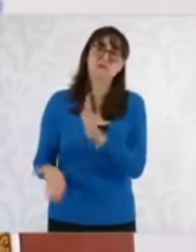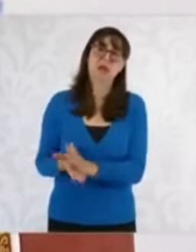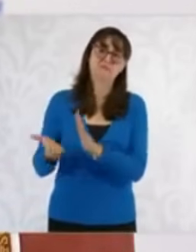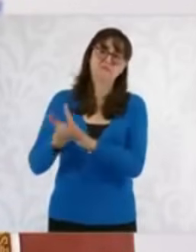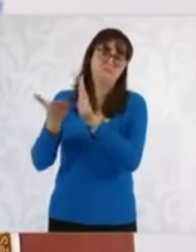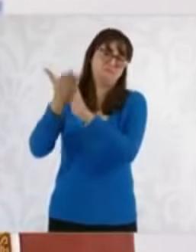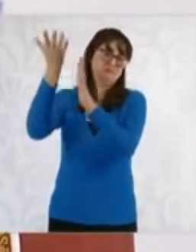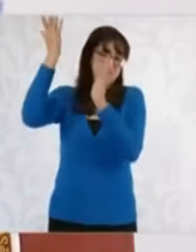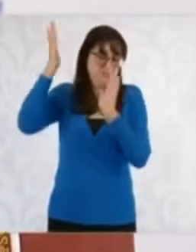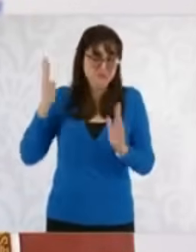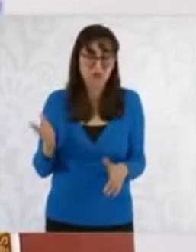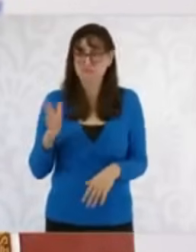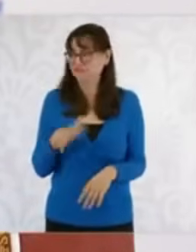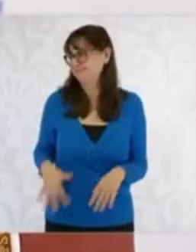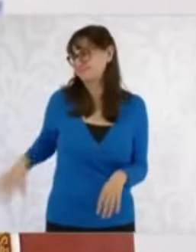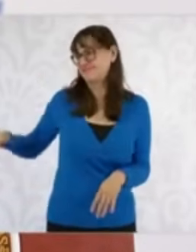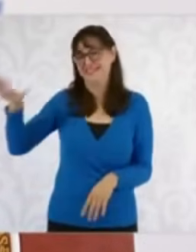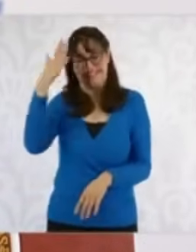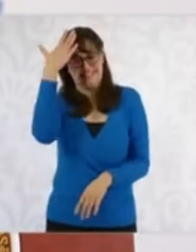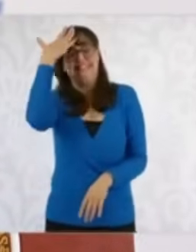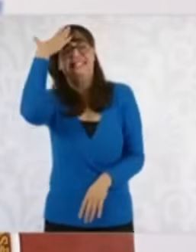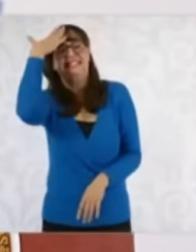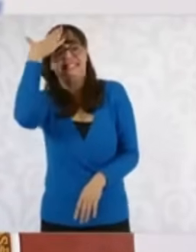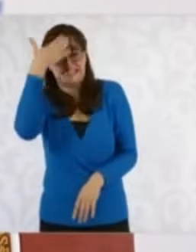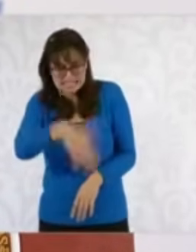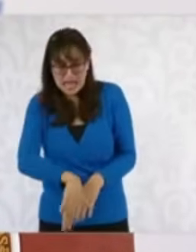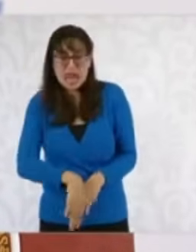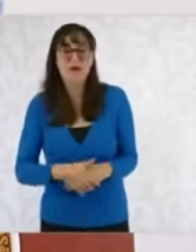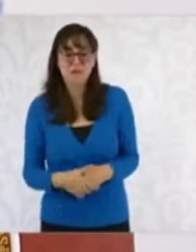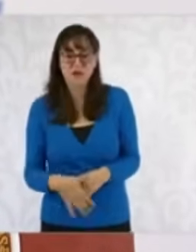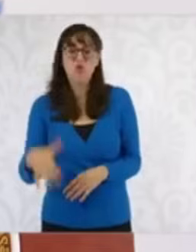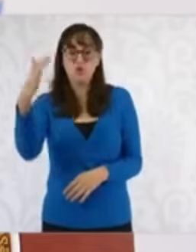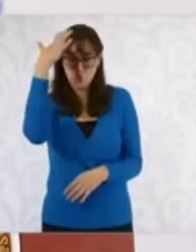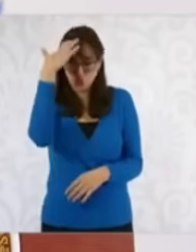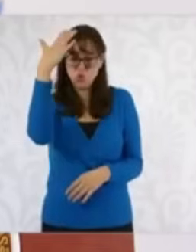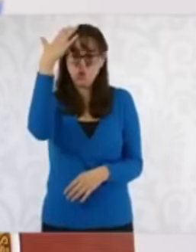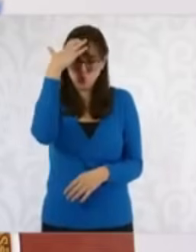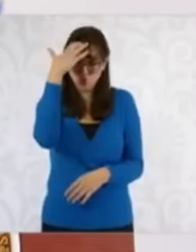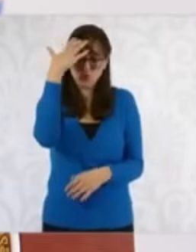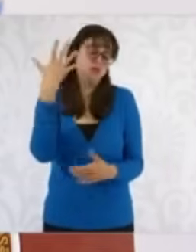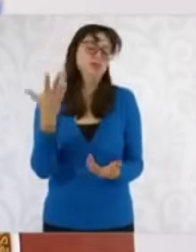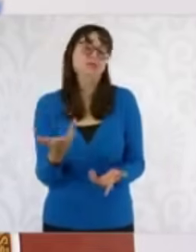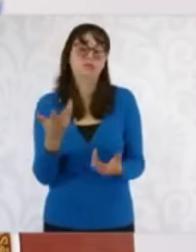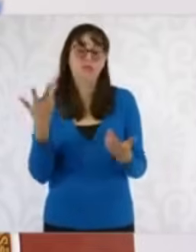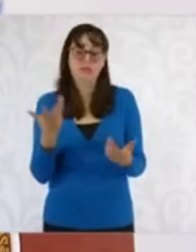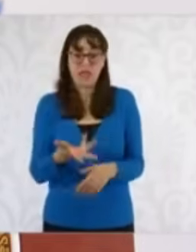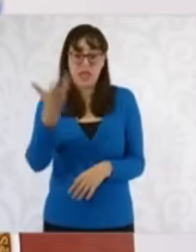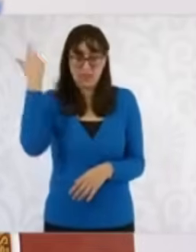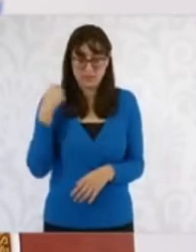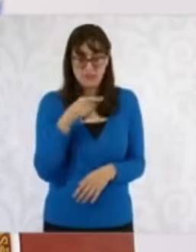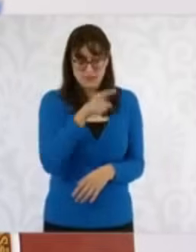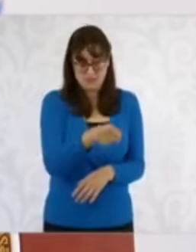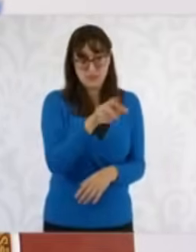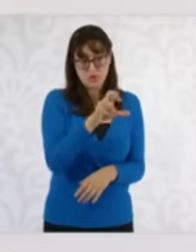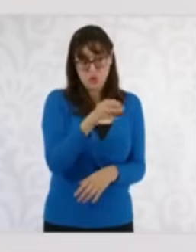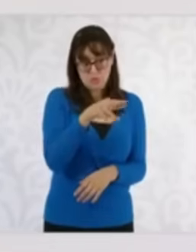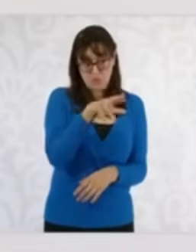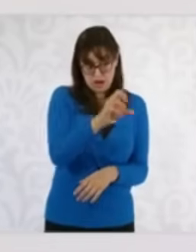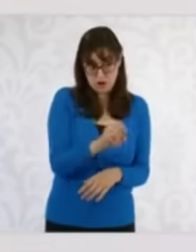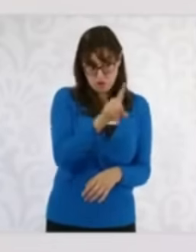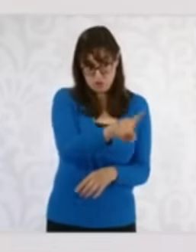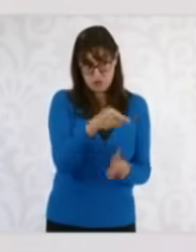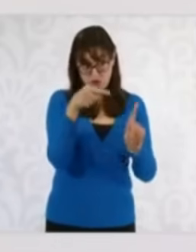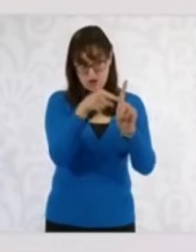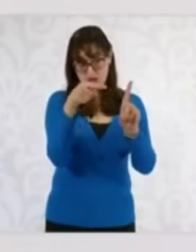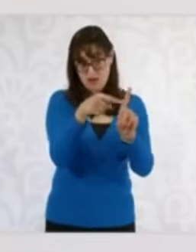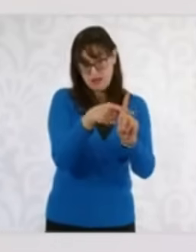muchísima gente, y además a muchas personas que trabajaron con él. En su momento, la Fiscalía General de